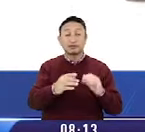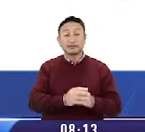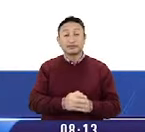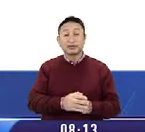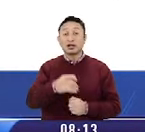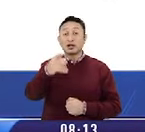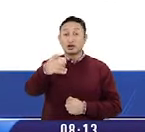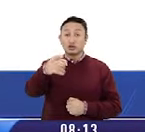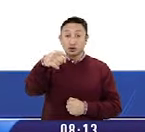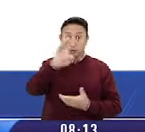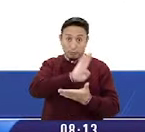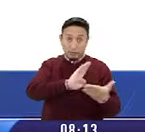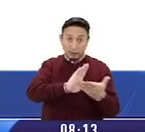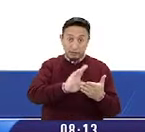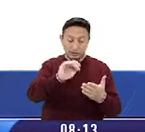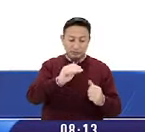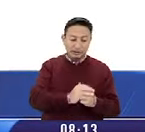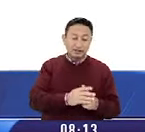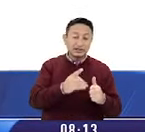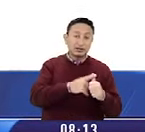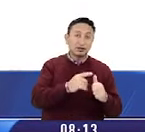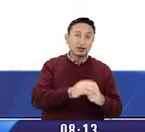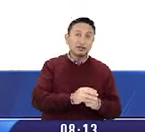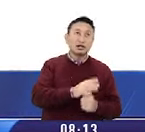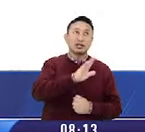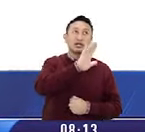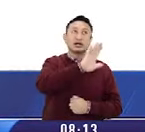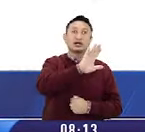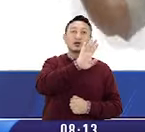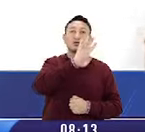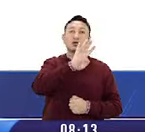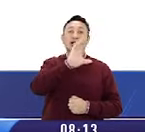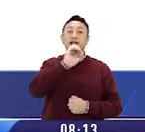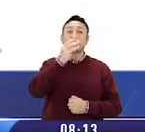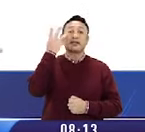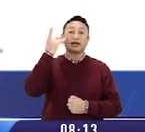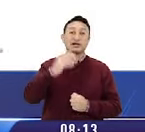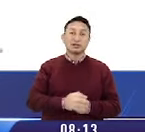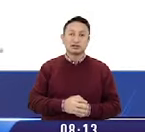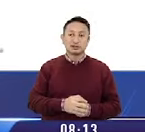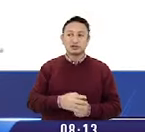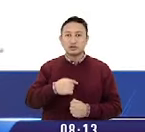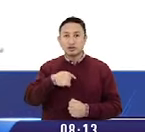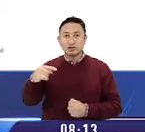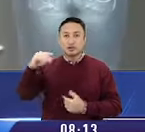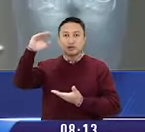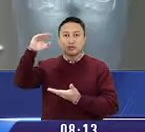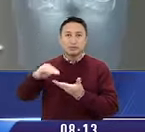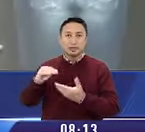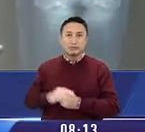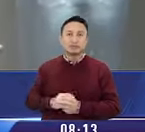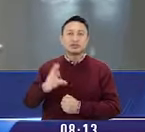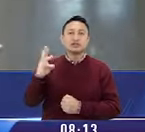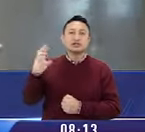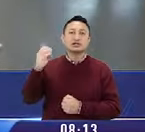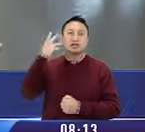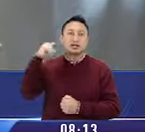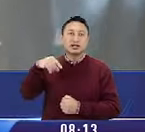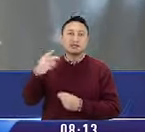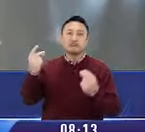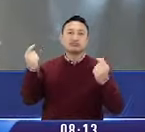para regularizar el barrio se demoraban 540 días. Y nosotros, ¿sabe a cuánto hemos bajado? A 60